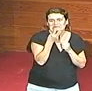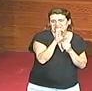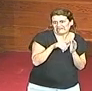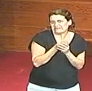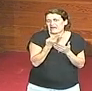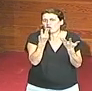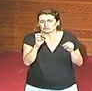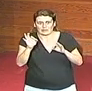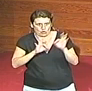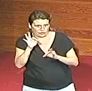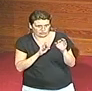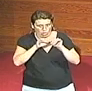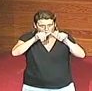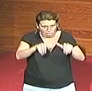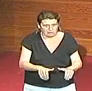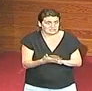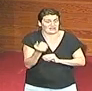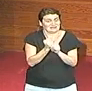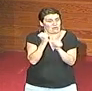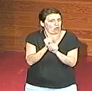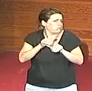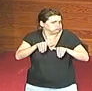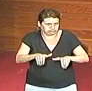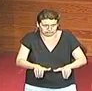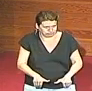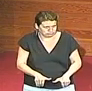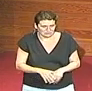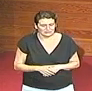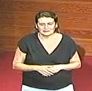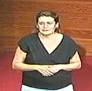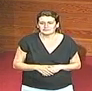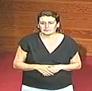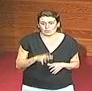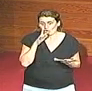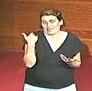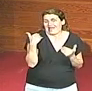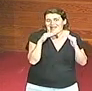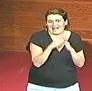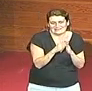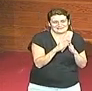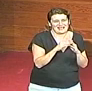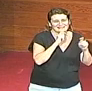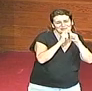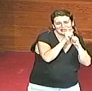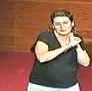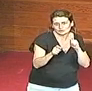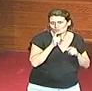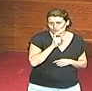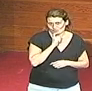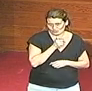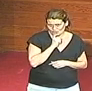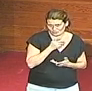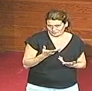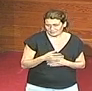el trabajo. Ya no solo porque todo el mundo esté en casa y sea muy difícil entrevistar a gente y los señores de las